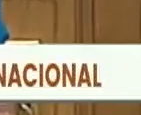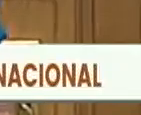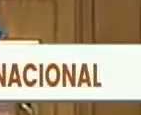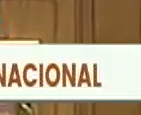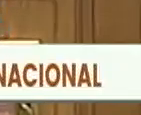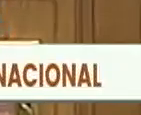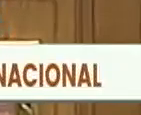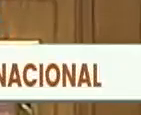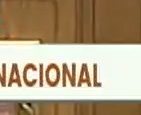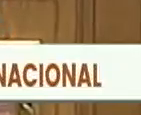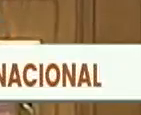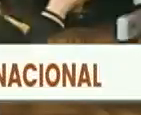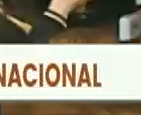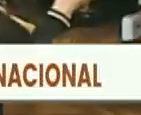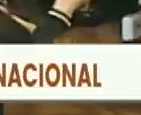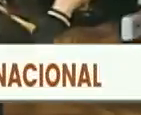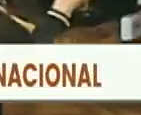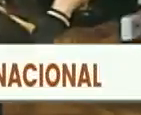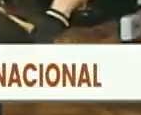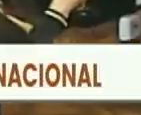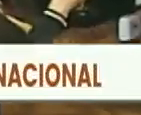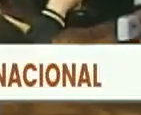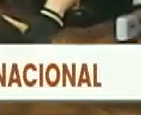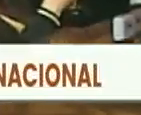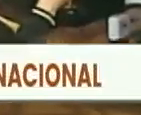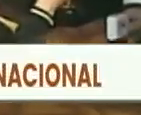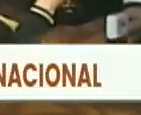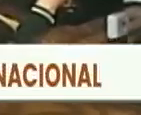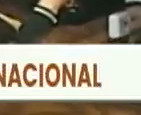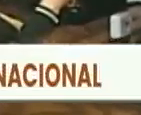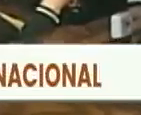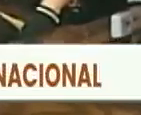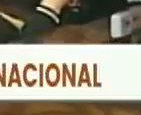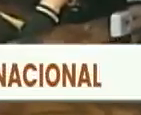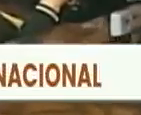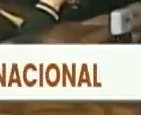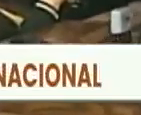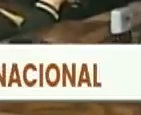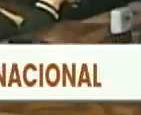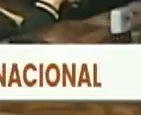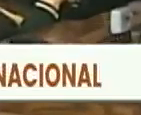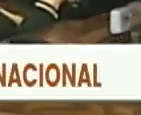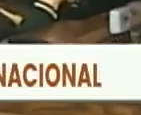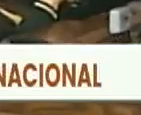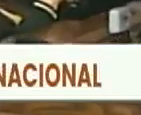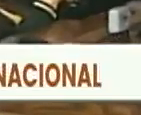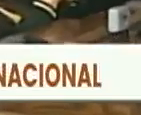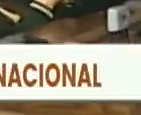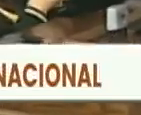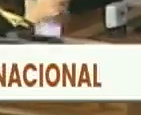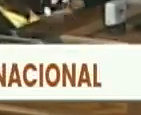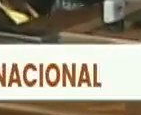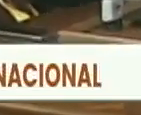Ceballos, vicepresidente para la Seguridad Ciudadana y Paz, ministro de Relaciones Interiores, Justicia y